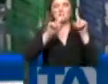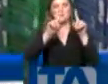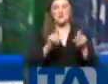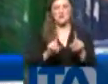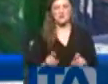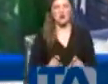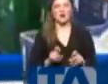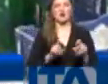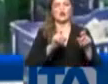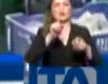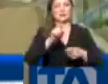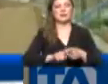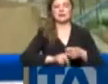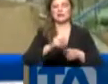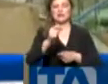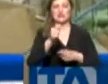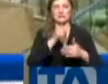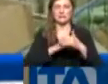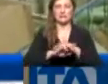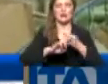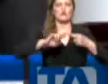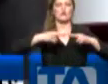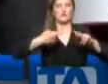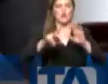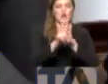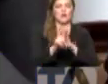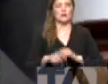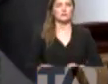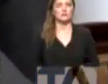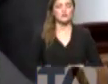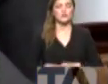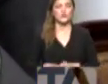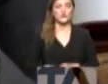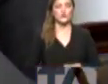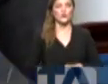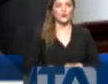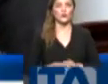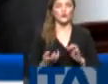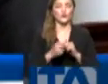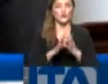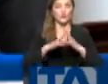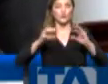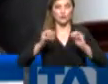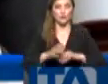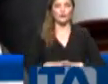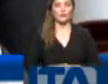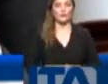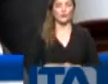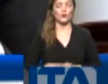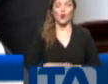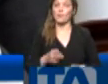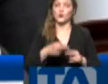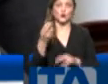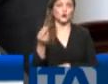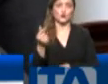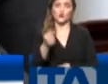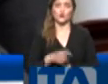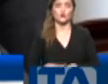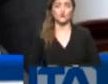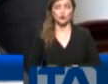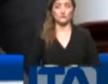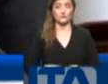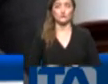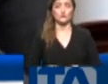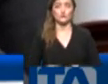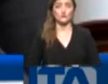como la necesidad de un pronto envío de las reformas laborales. Que permita dar solución a los problemas, lo más pronto posible que se pueda